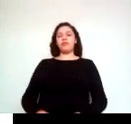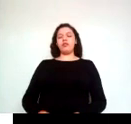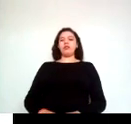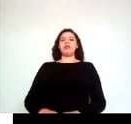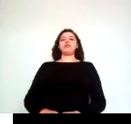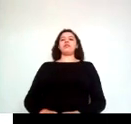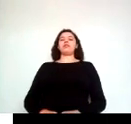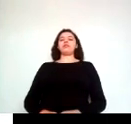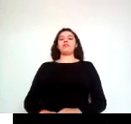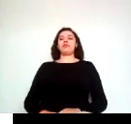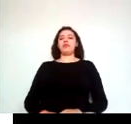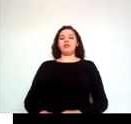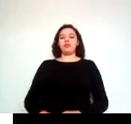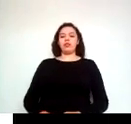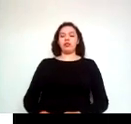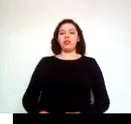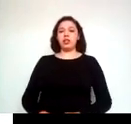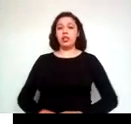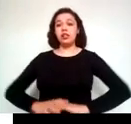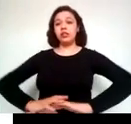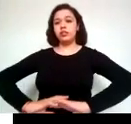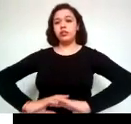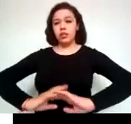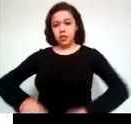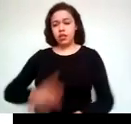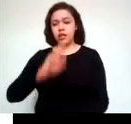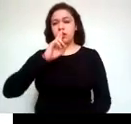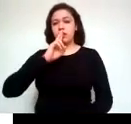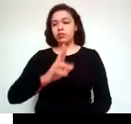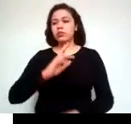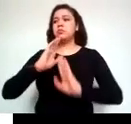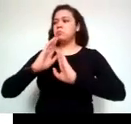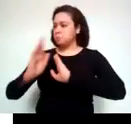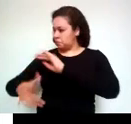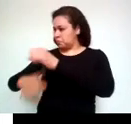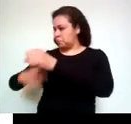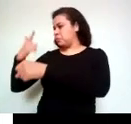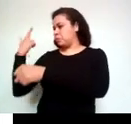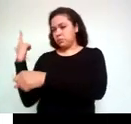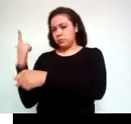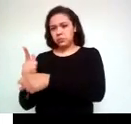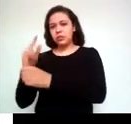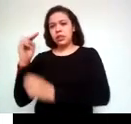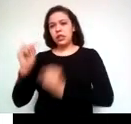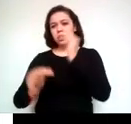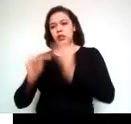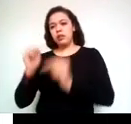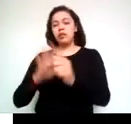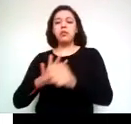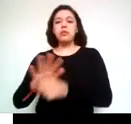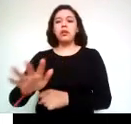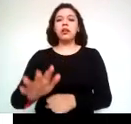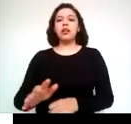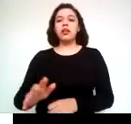Ok, de acuerdo a los resultados, una vez que ya logramos identificar en qué nivel de riesgo estamos a